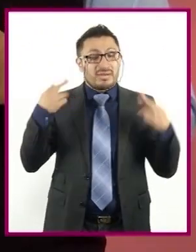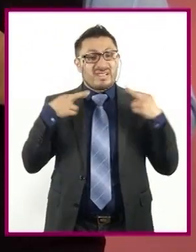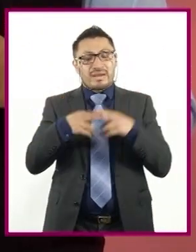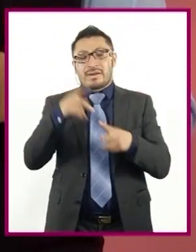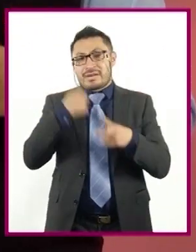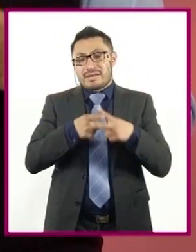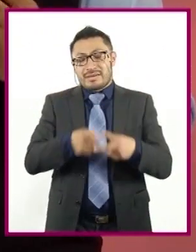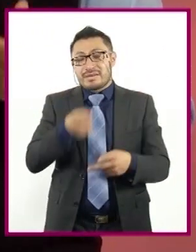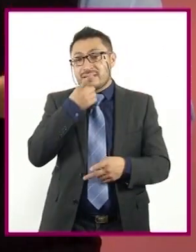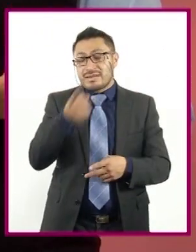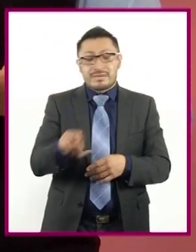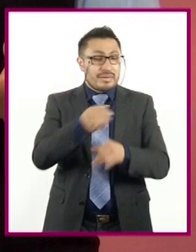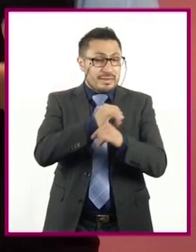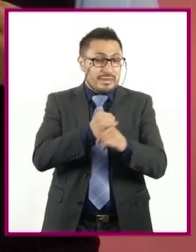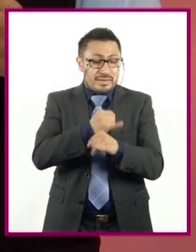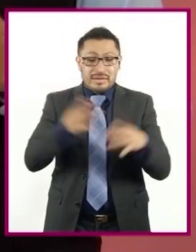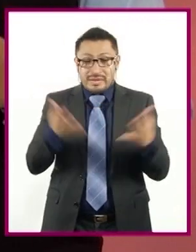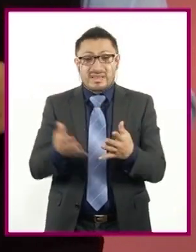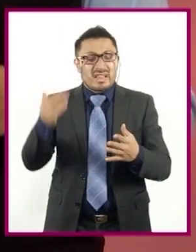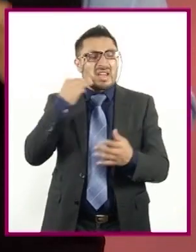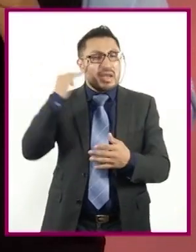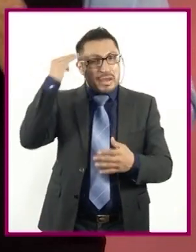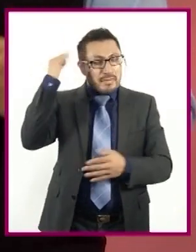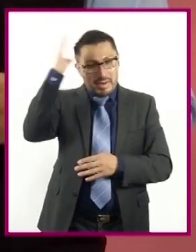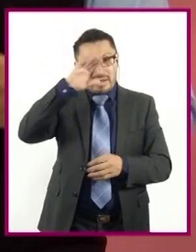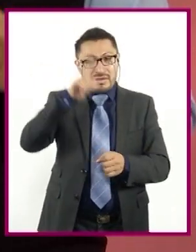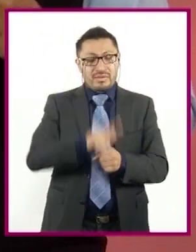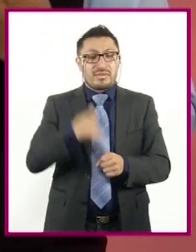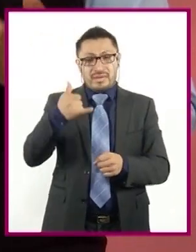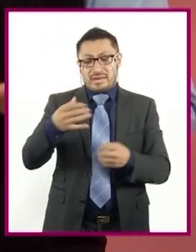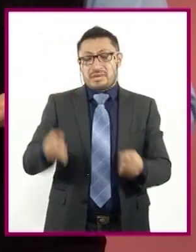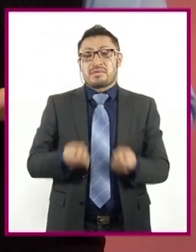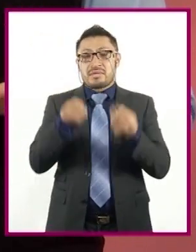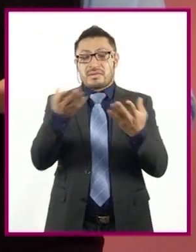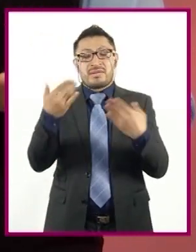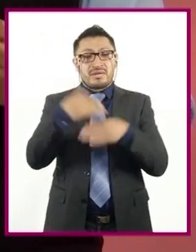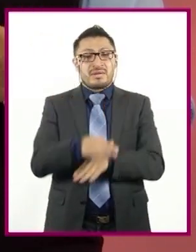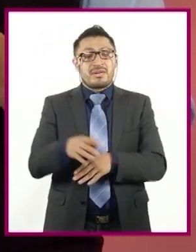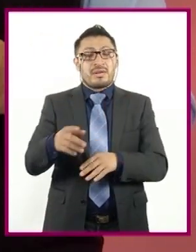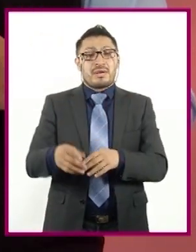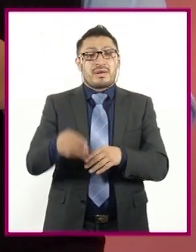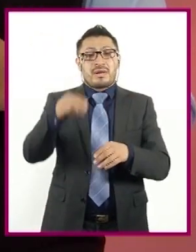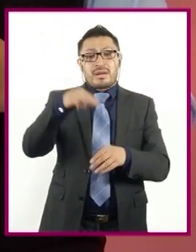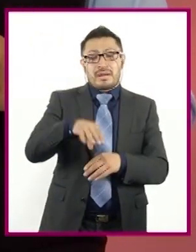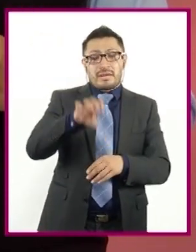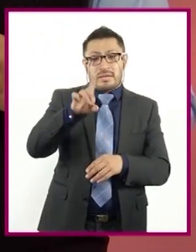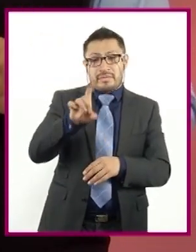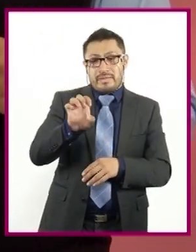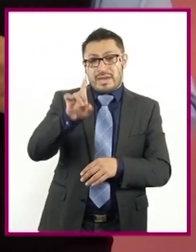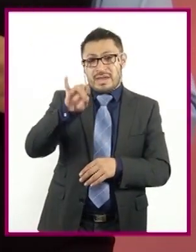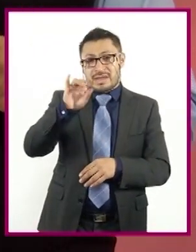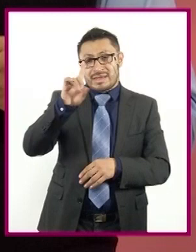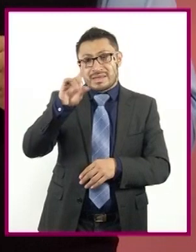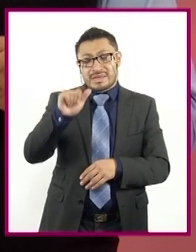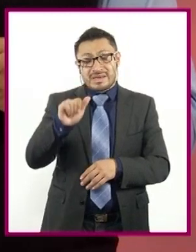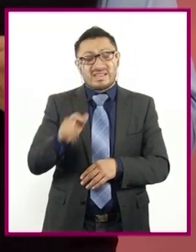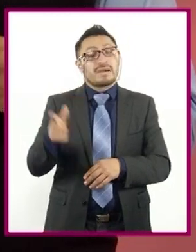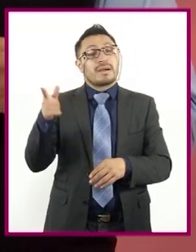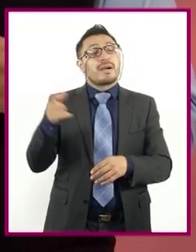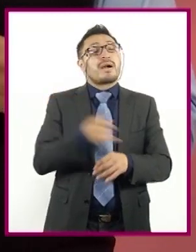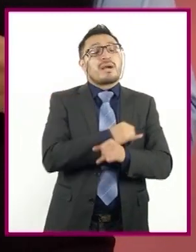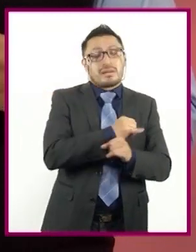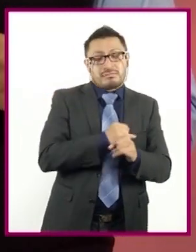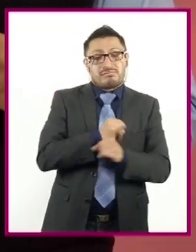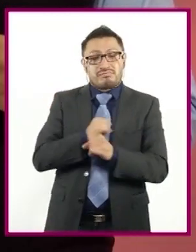una investigación sobre los mayas y sus aportaciones sobre la medición. Se dio a la tarea de buscar